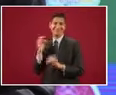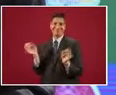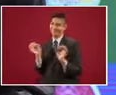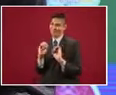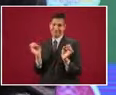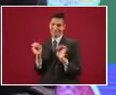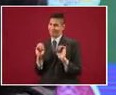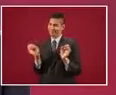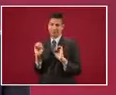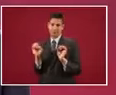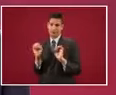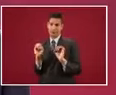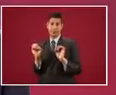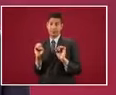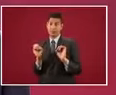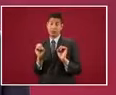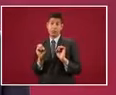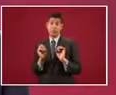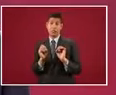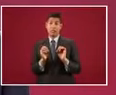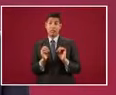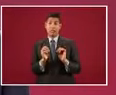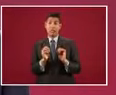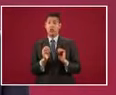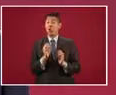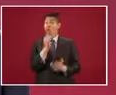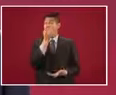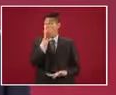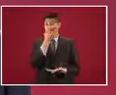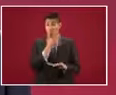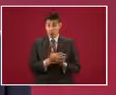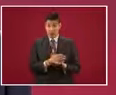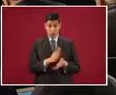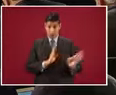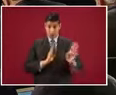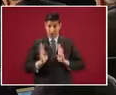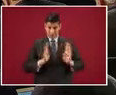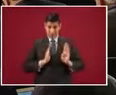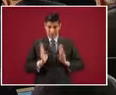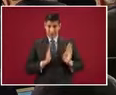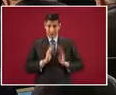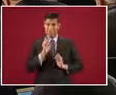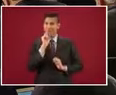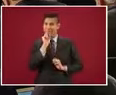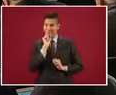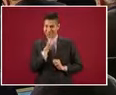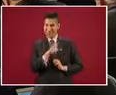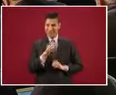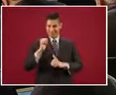servidores públicos, con excepción de las Fuerzas Armadas y de Marina.